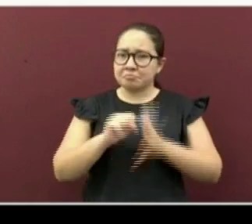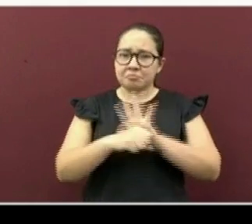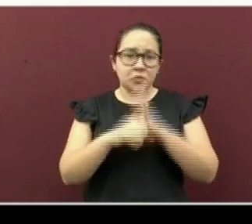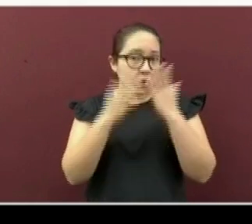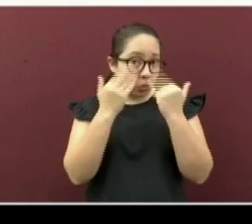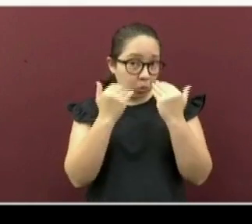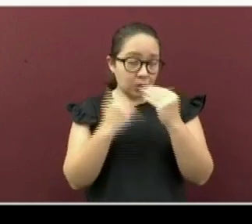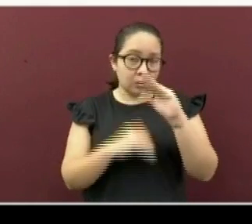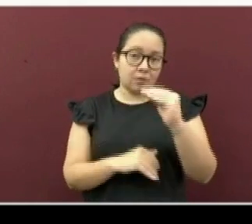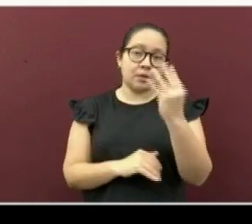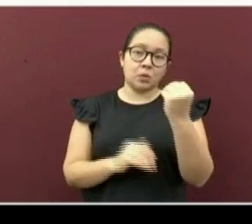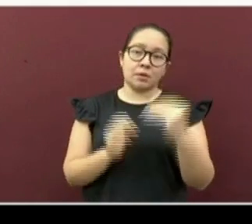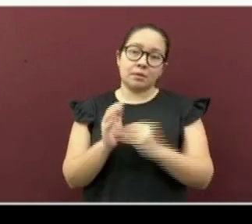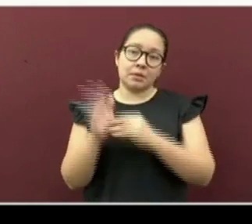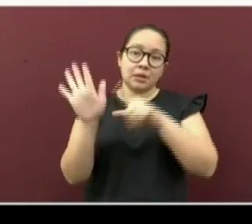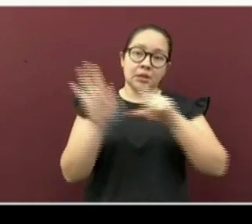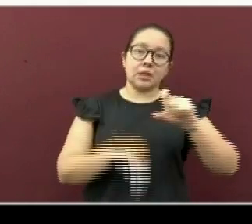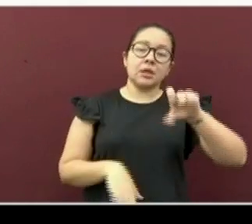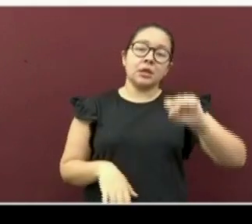negativo,